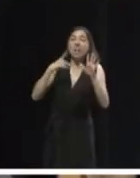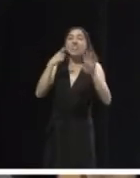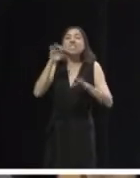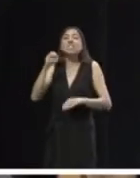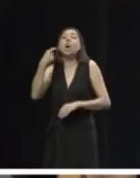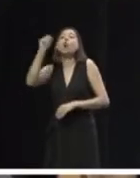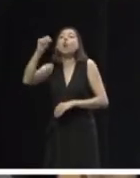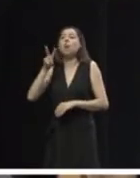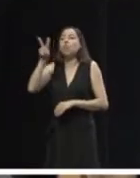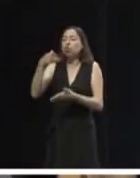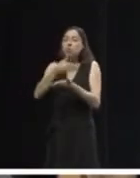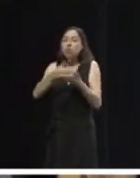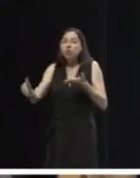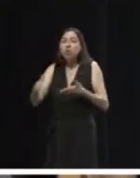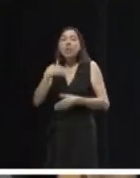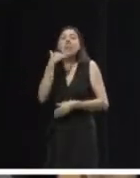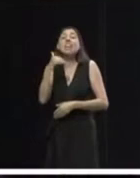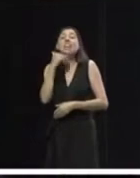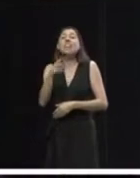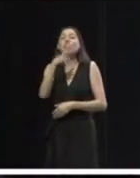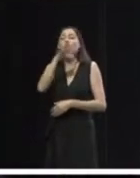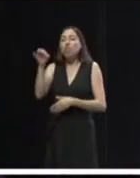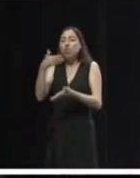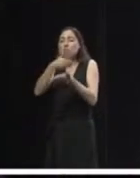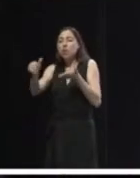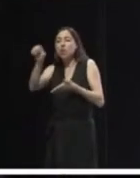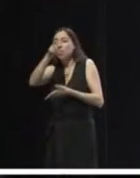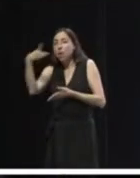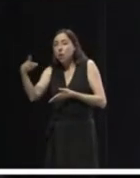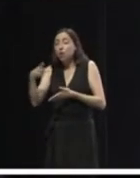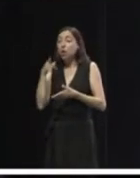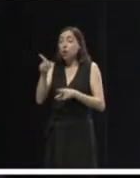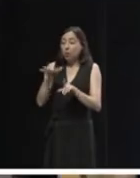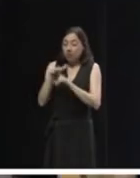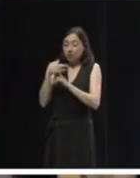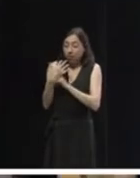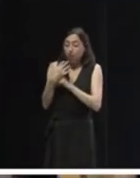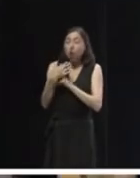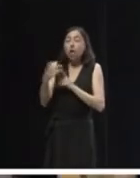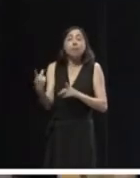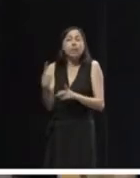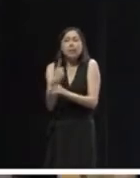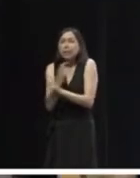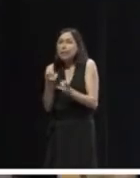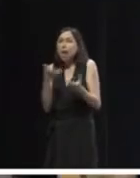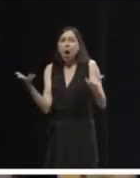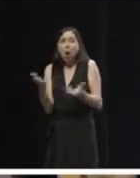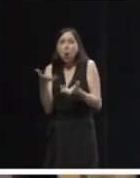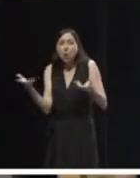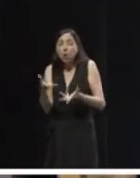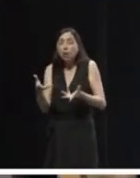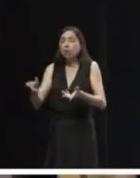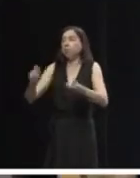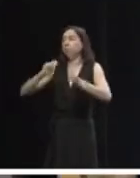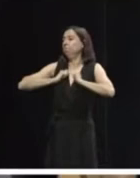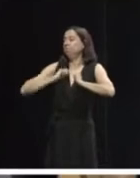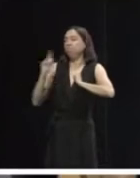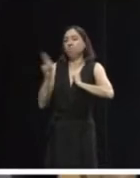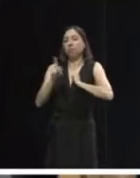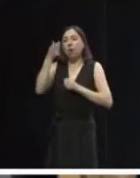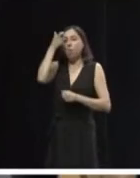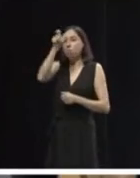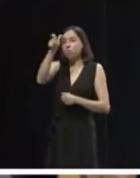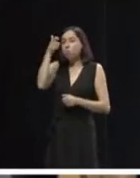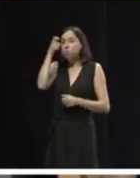millones. Son casi 200 millones de euros que en una situación de extrema necesidad no han llegado a nuestros pueblos y no